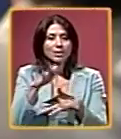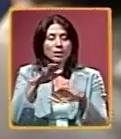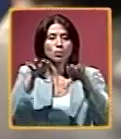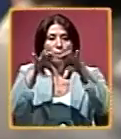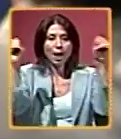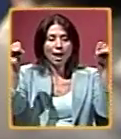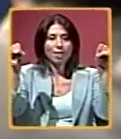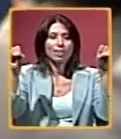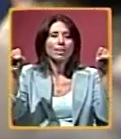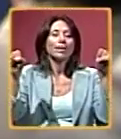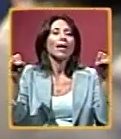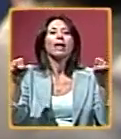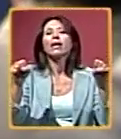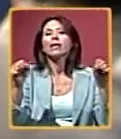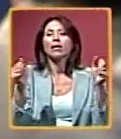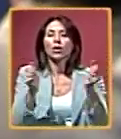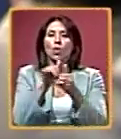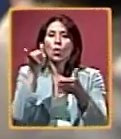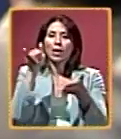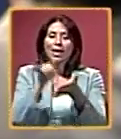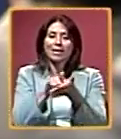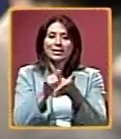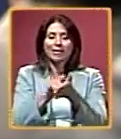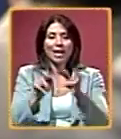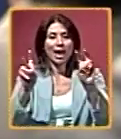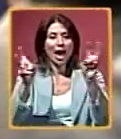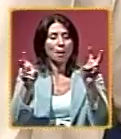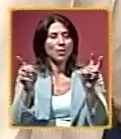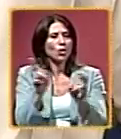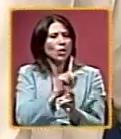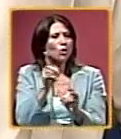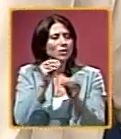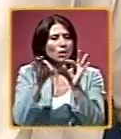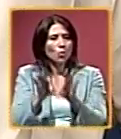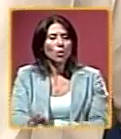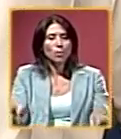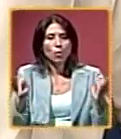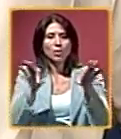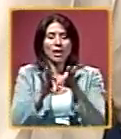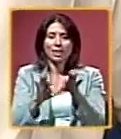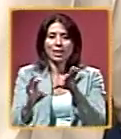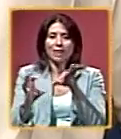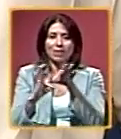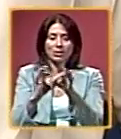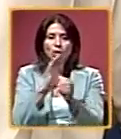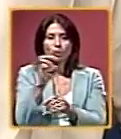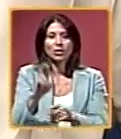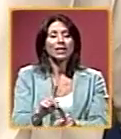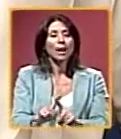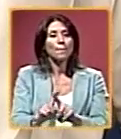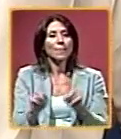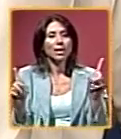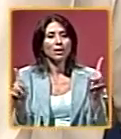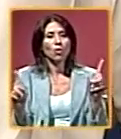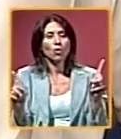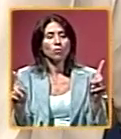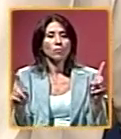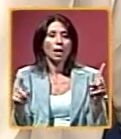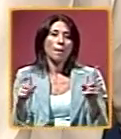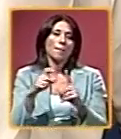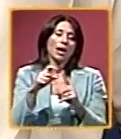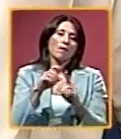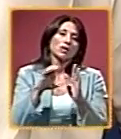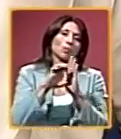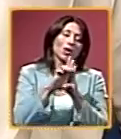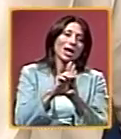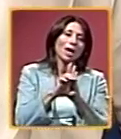con Cancillería y con este ámbito que no ha sido muy importante en la relación de Costa Rica, pero del cual palabras como